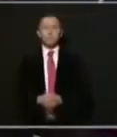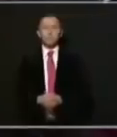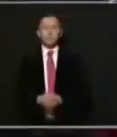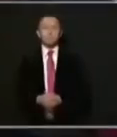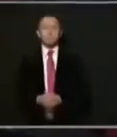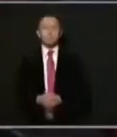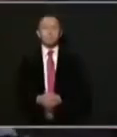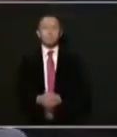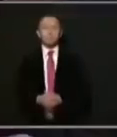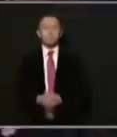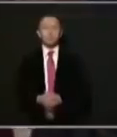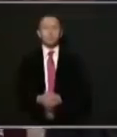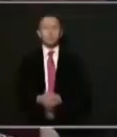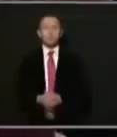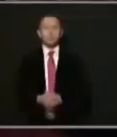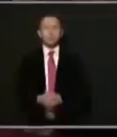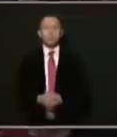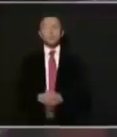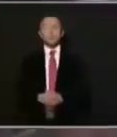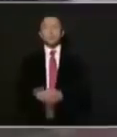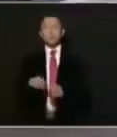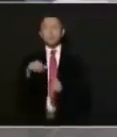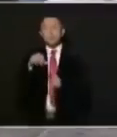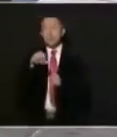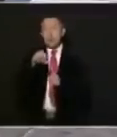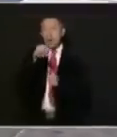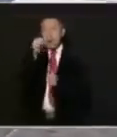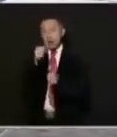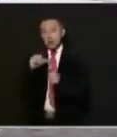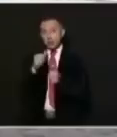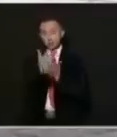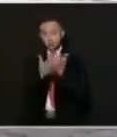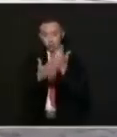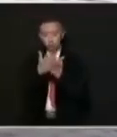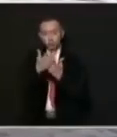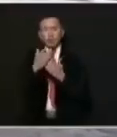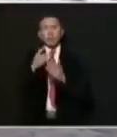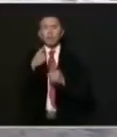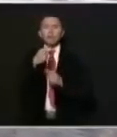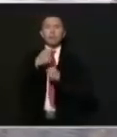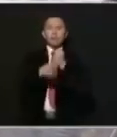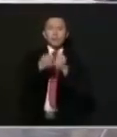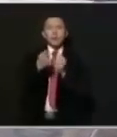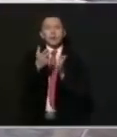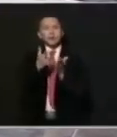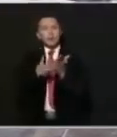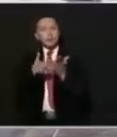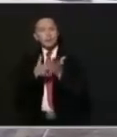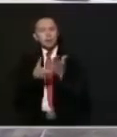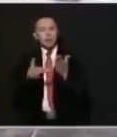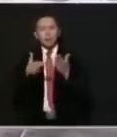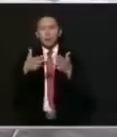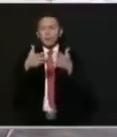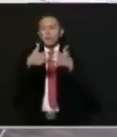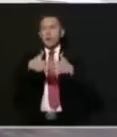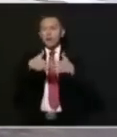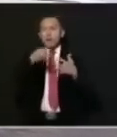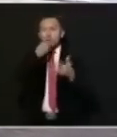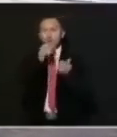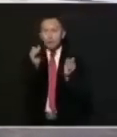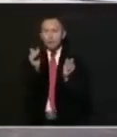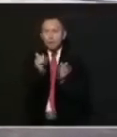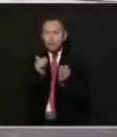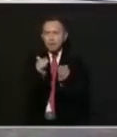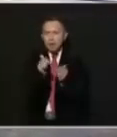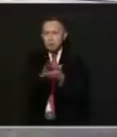Los artesanos, dueños de talleres, tiendas, de pequeñas empresas, también